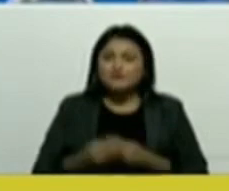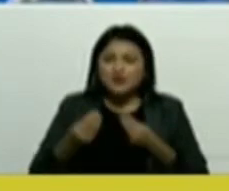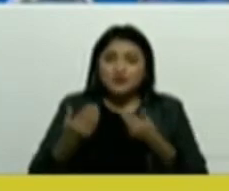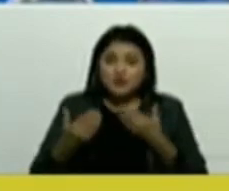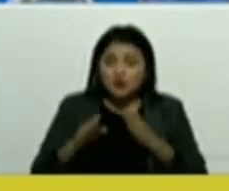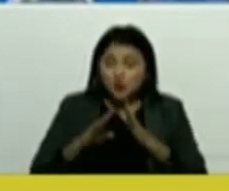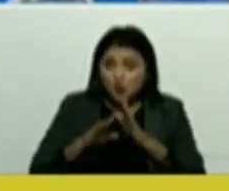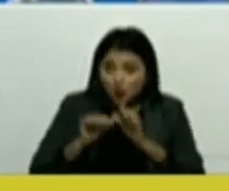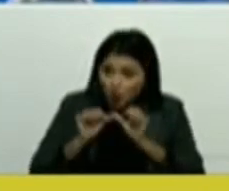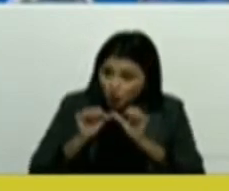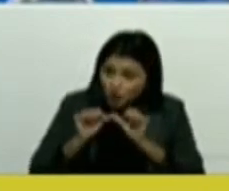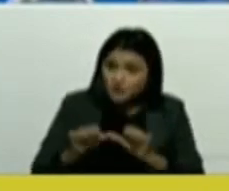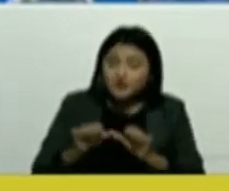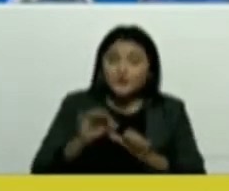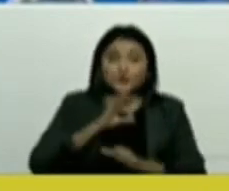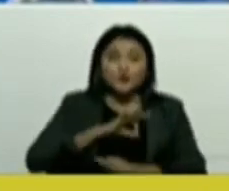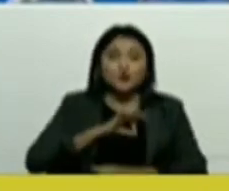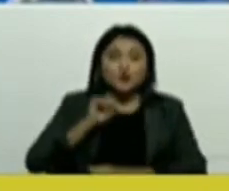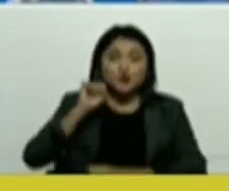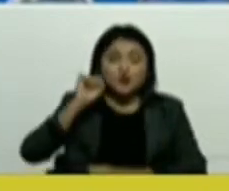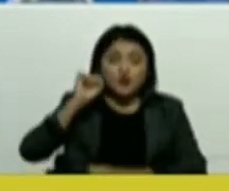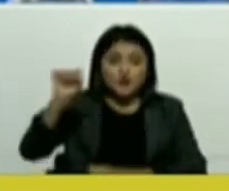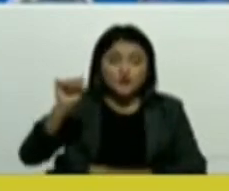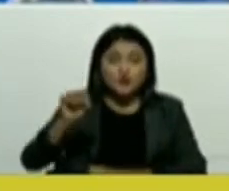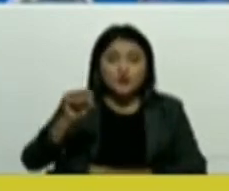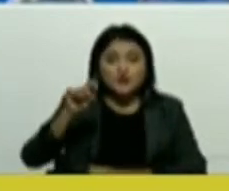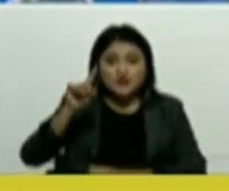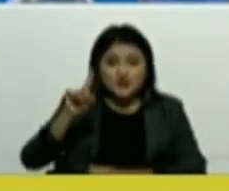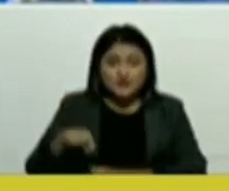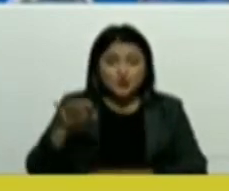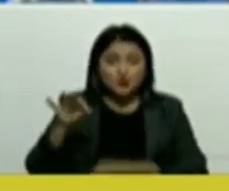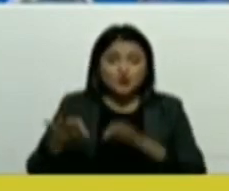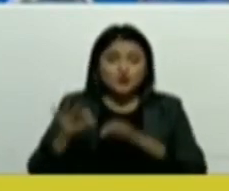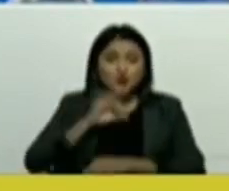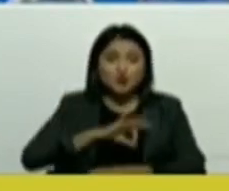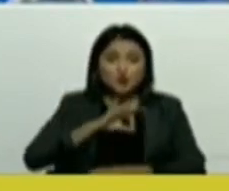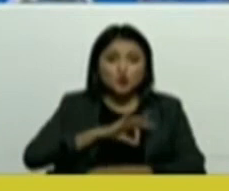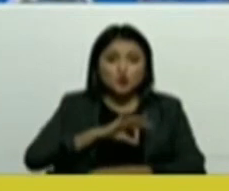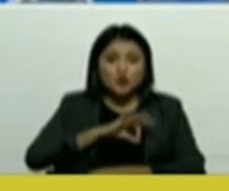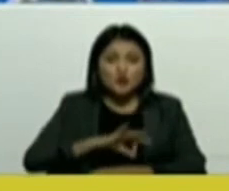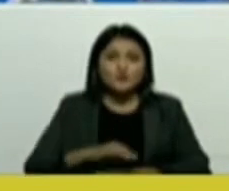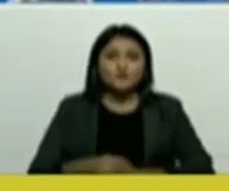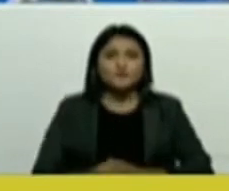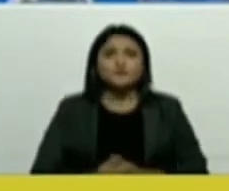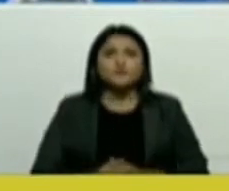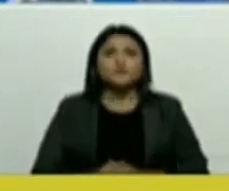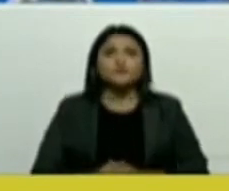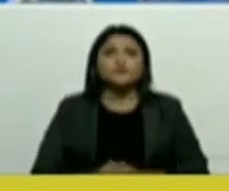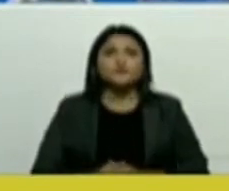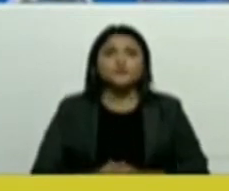socialism. Para avanzar el socialismo y la justicia social.